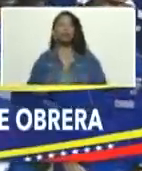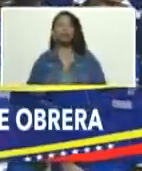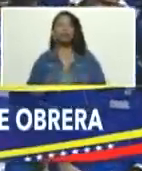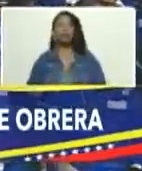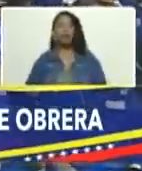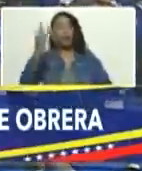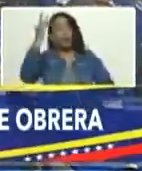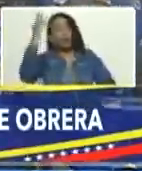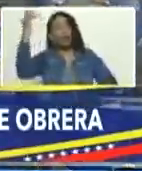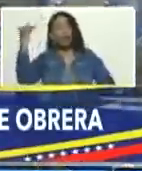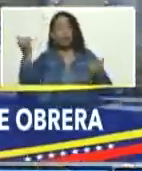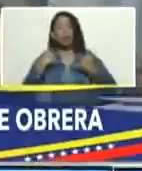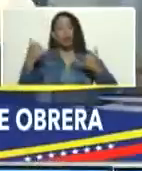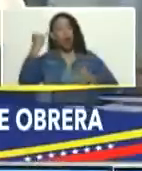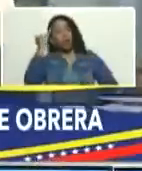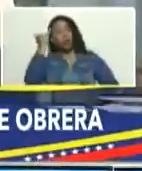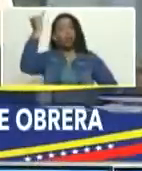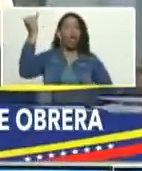inteligente,